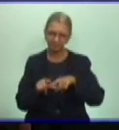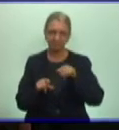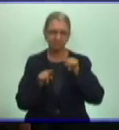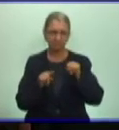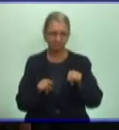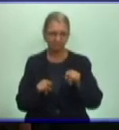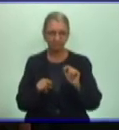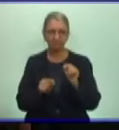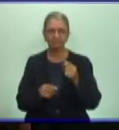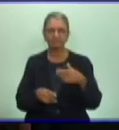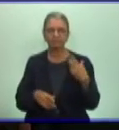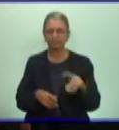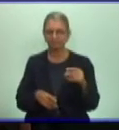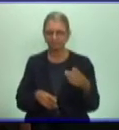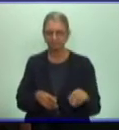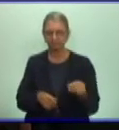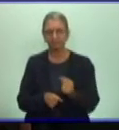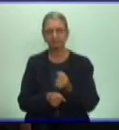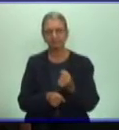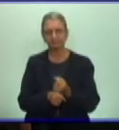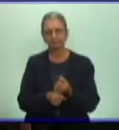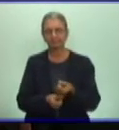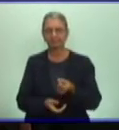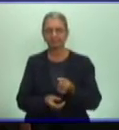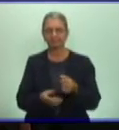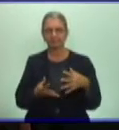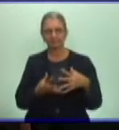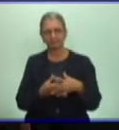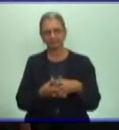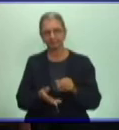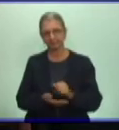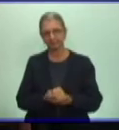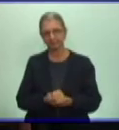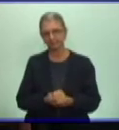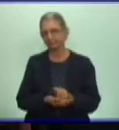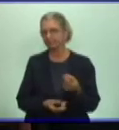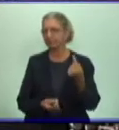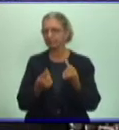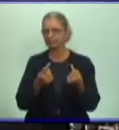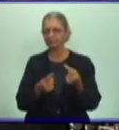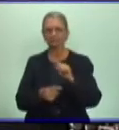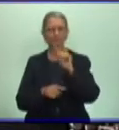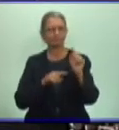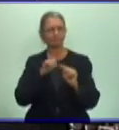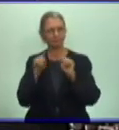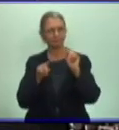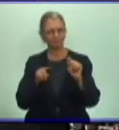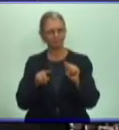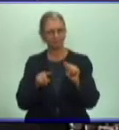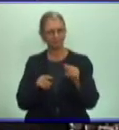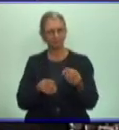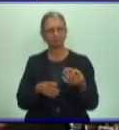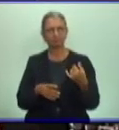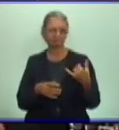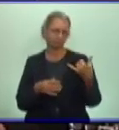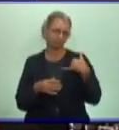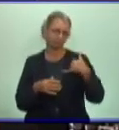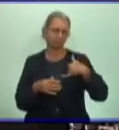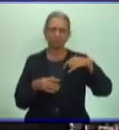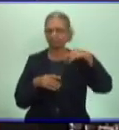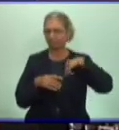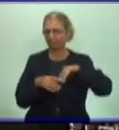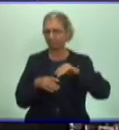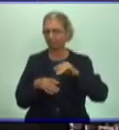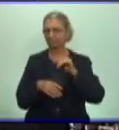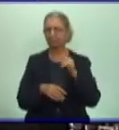esa actividad de trabajo práctico integrador. Profe, hay algunas preguntas que a ustedes le han llegado por interno a nivel de enseñanza primaria,